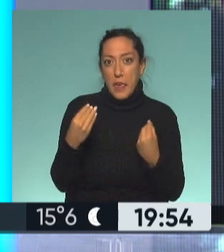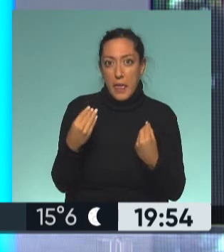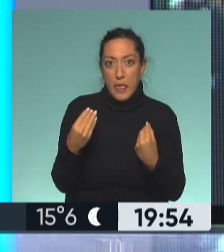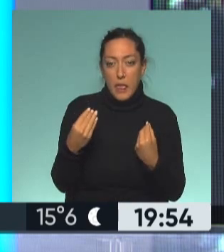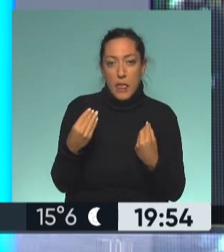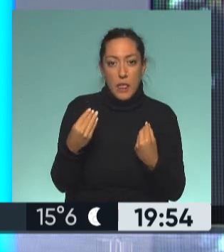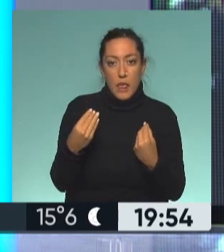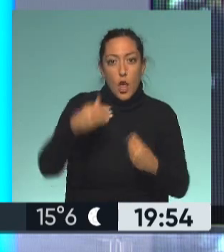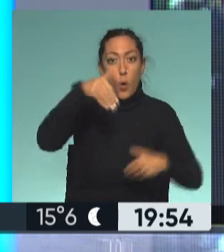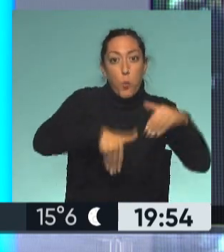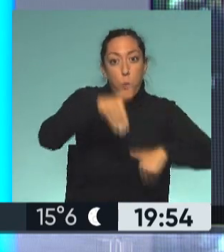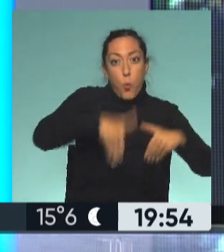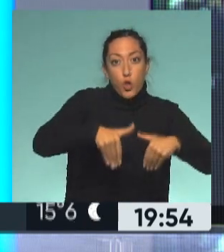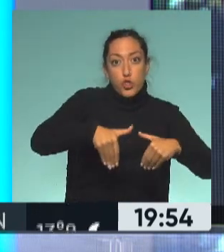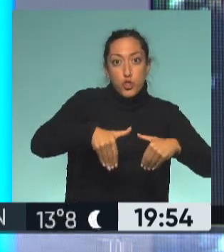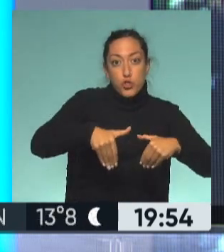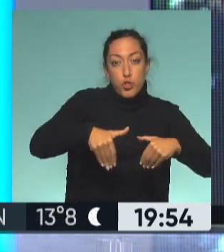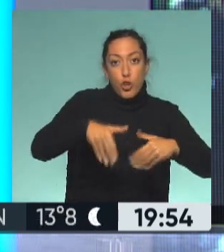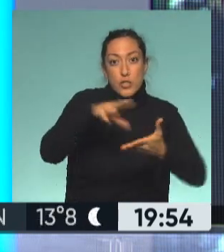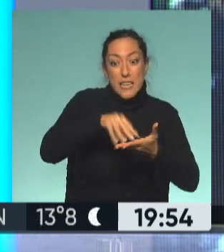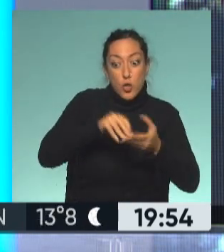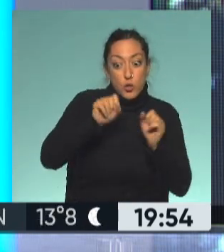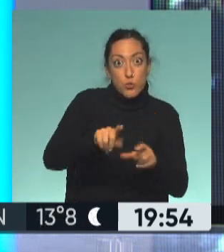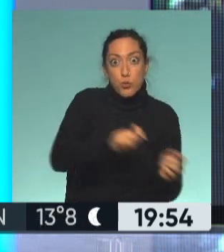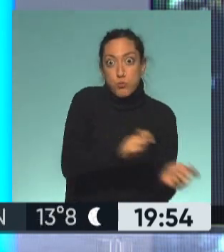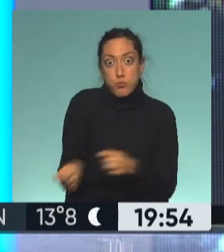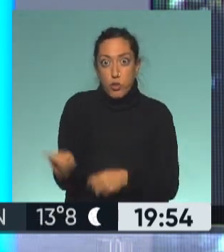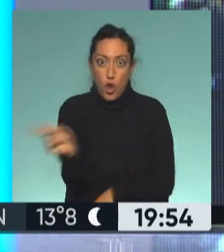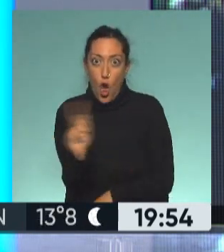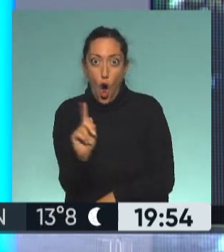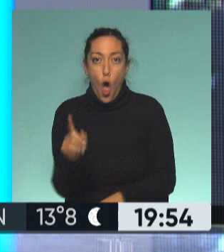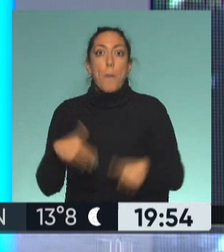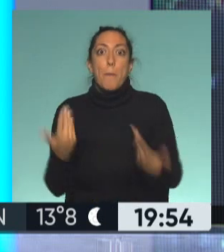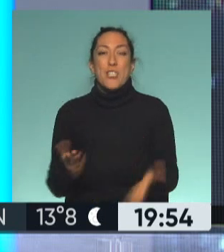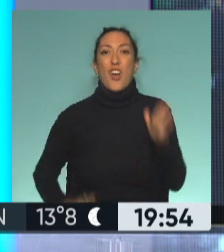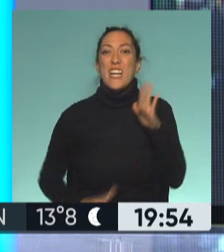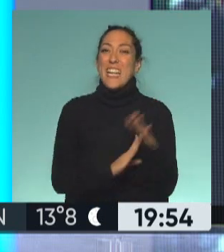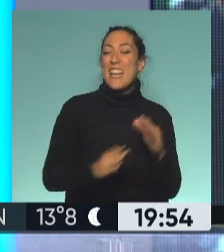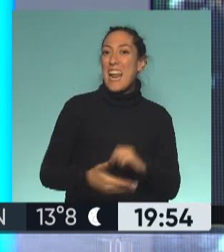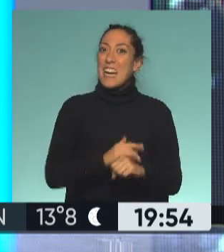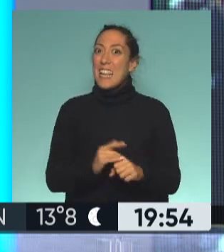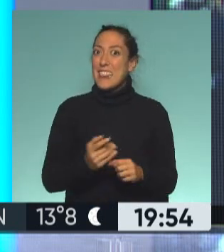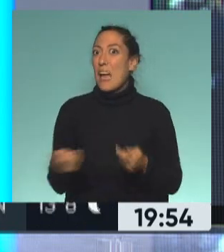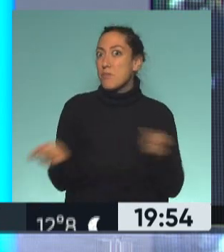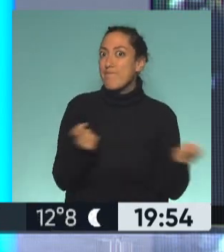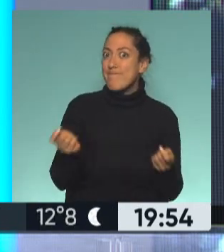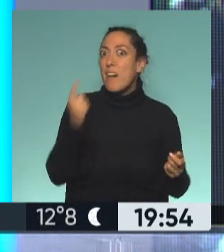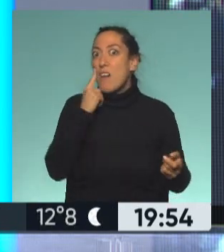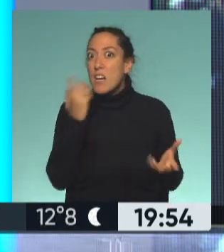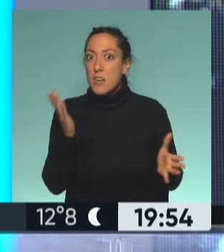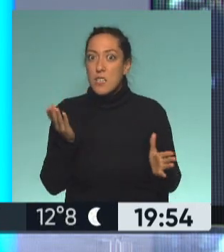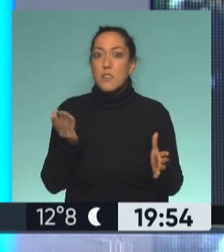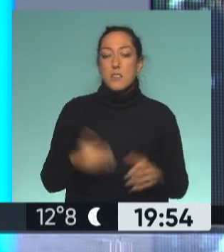traslada voto en su territorio. Entonces ahí también está el Claro. juego, el liderazgo de la reta Bueno, yo en me esta pregunto elección. por qué